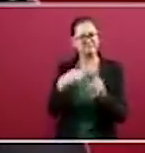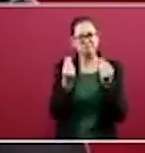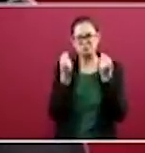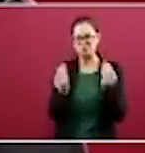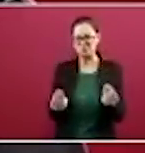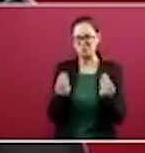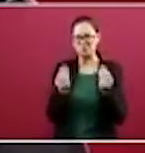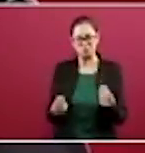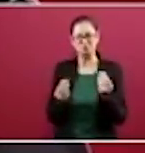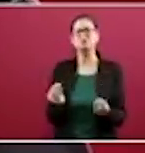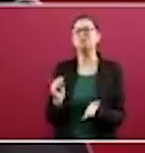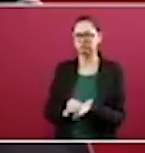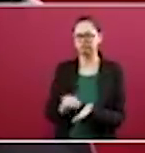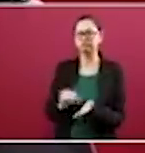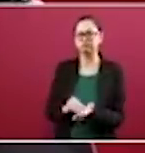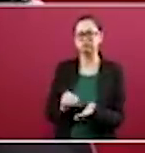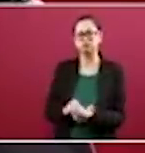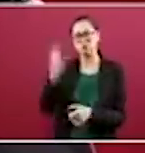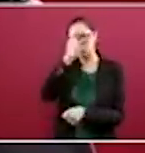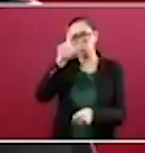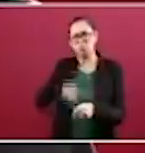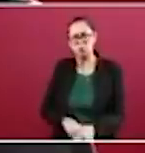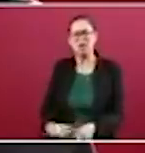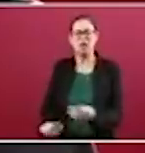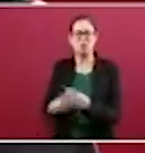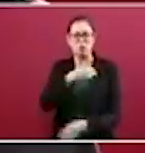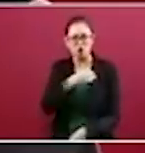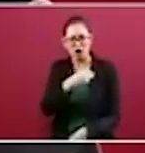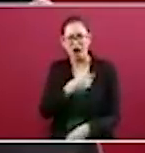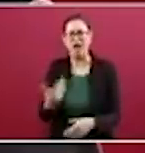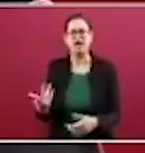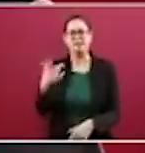todavía hay una gran reserva de valores culturales, morales, espirituales.